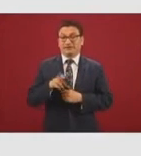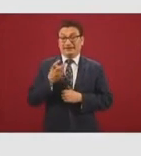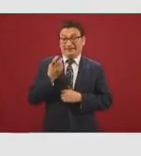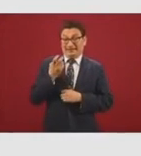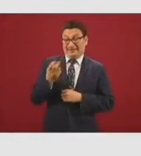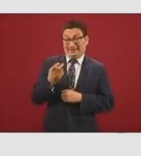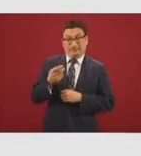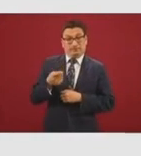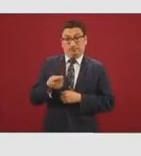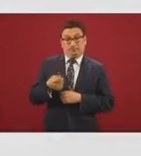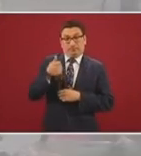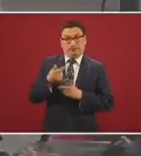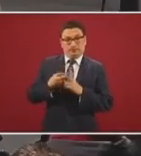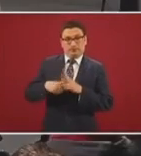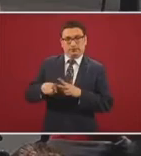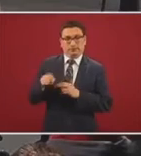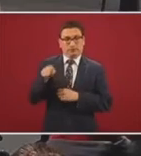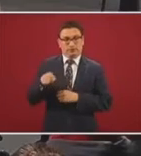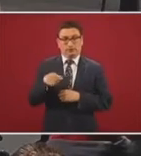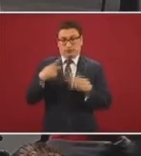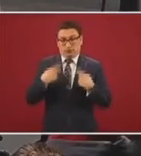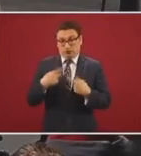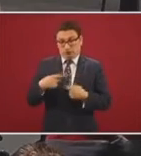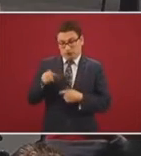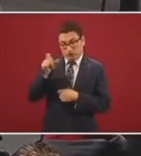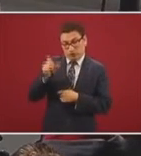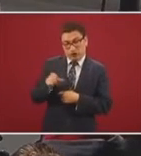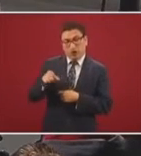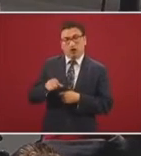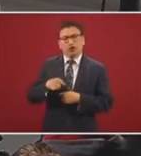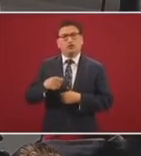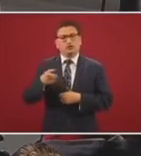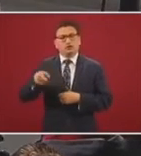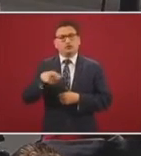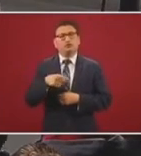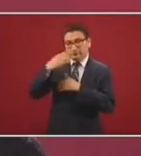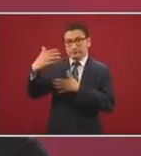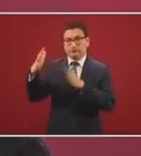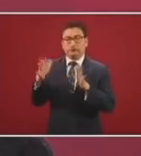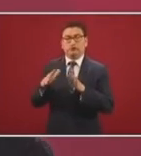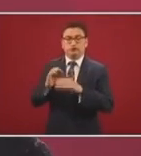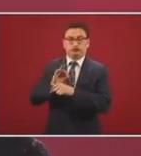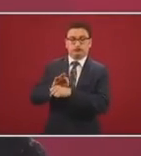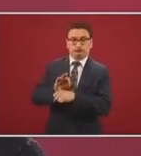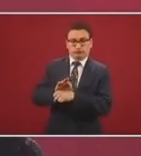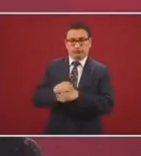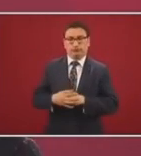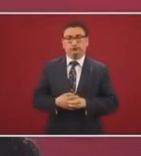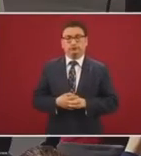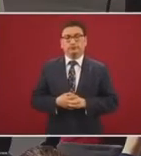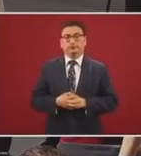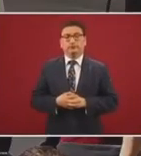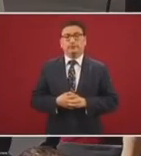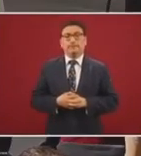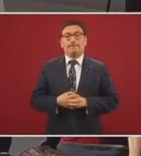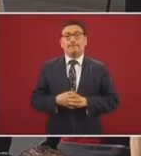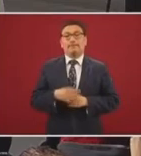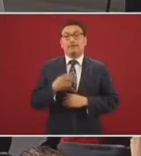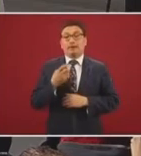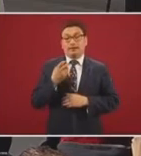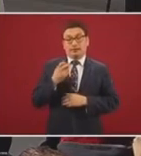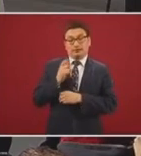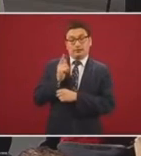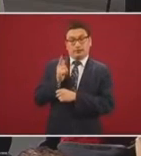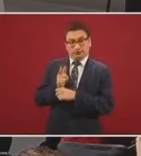índice. El individuo está en condiciones de salud estable, tiene una enfermedad leve. Este caso nos dio lugar